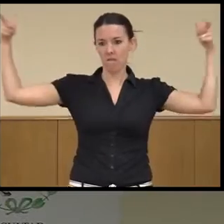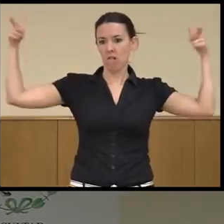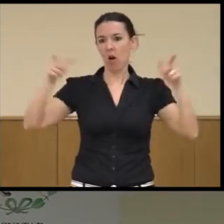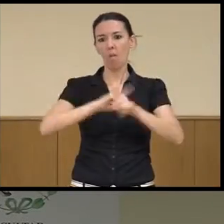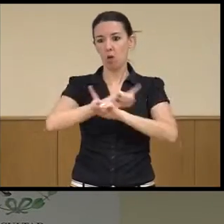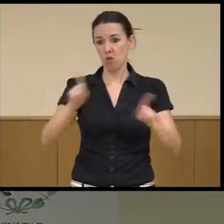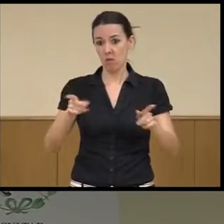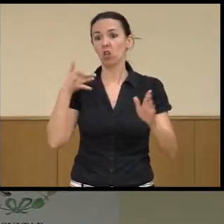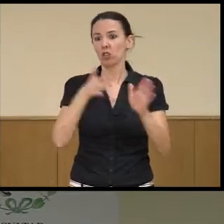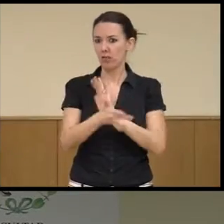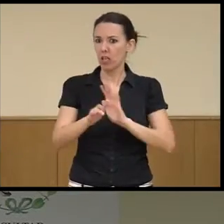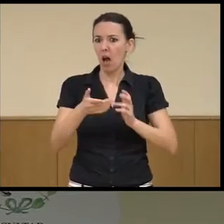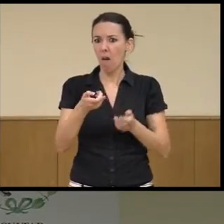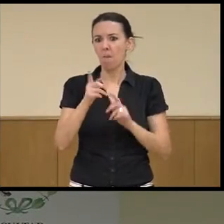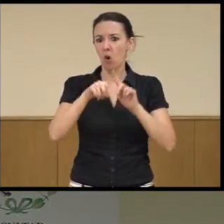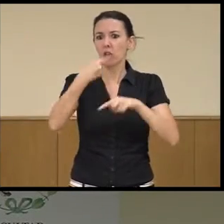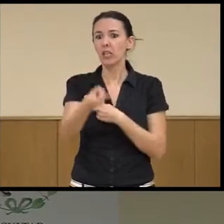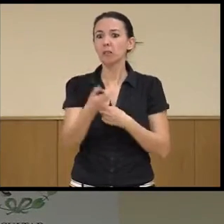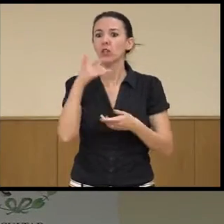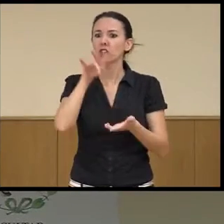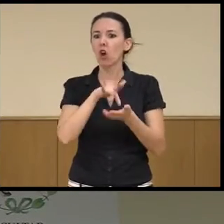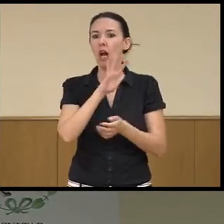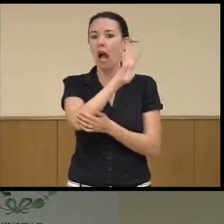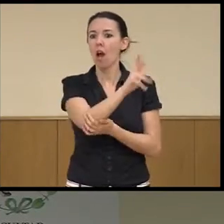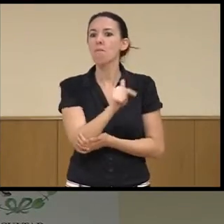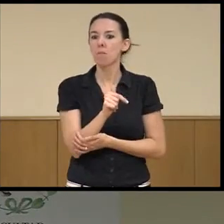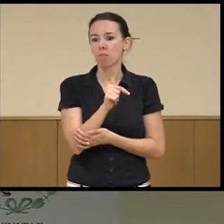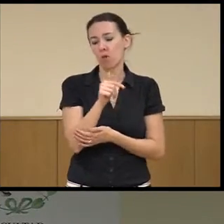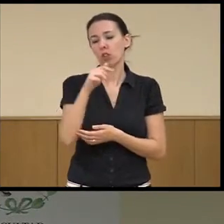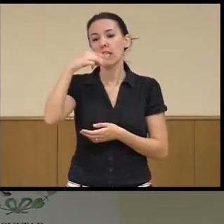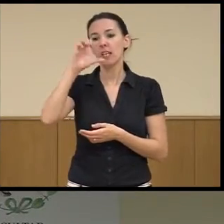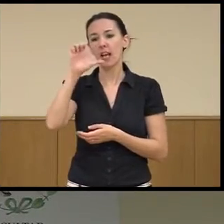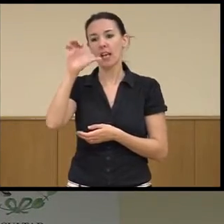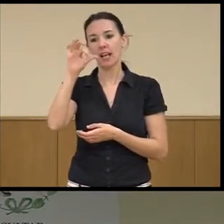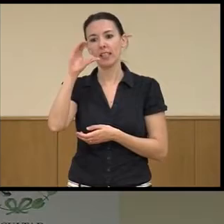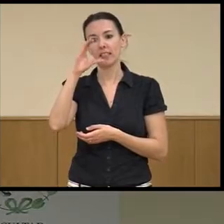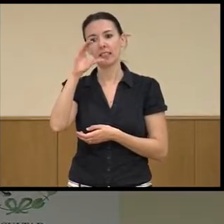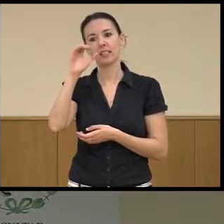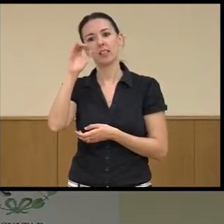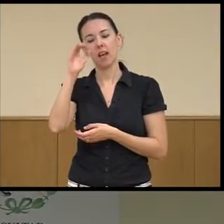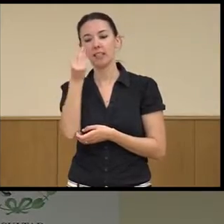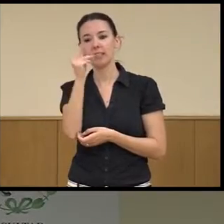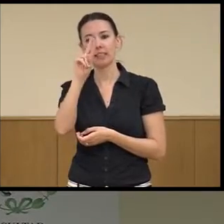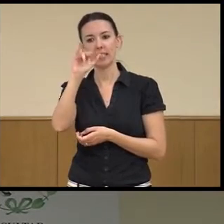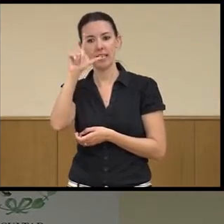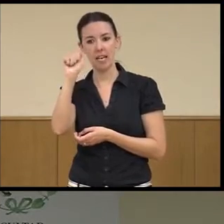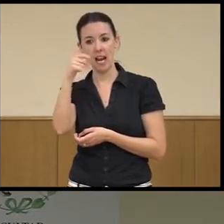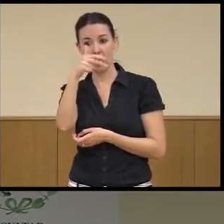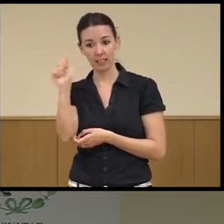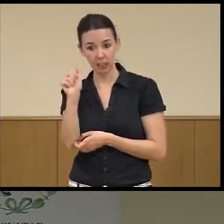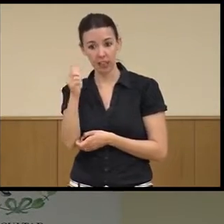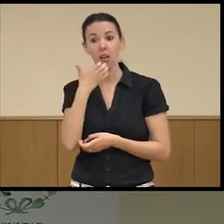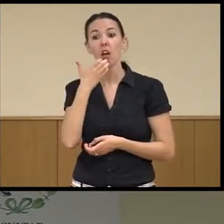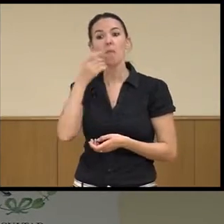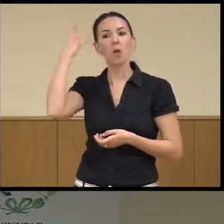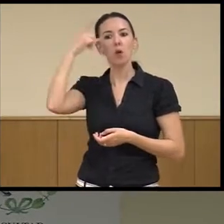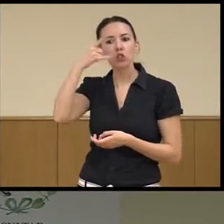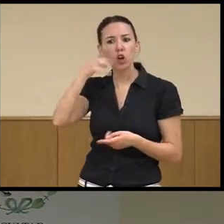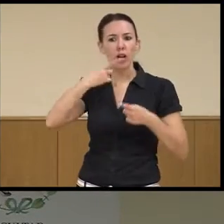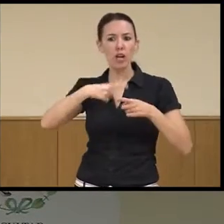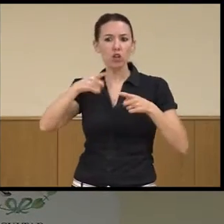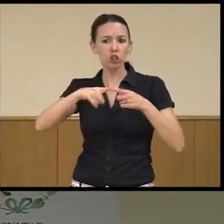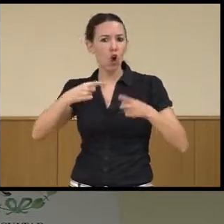caída, significativo, poco después del motín de Esquilache. Se prohibían categóricamente los disfraces de arrieros, caleseros, toreros y otros trajes